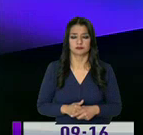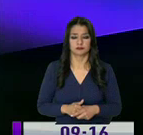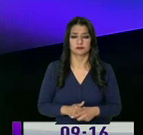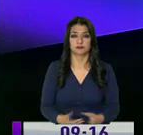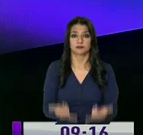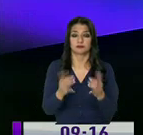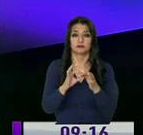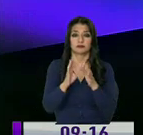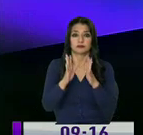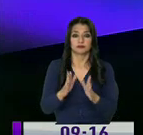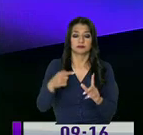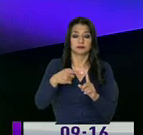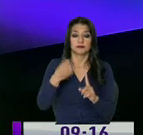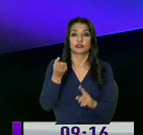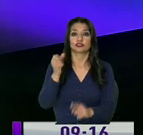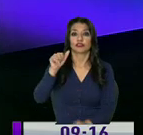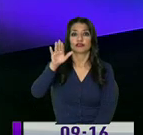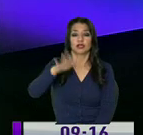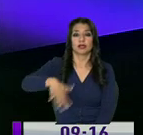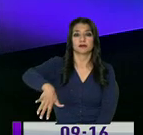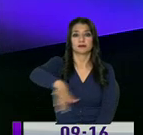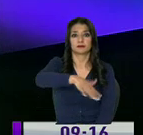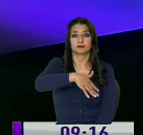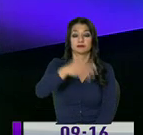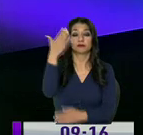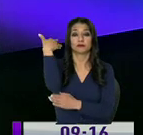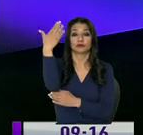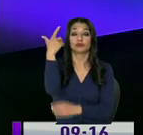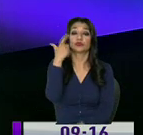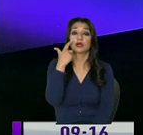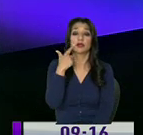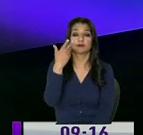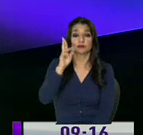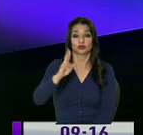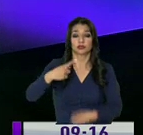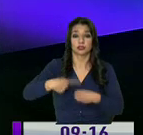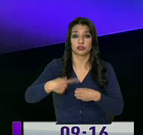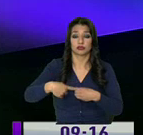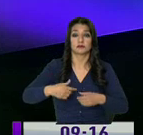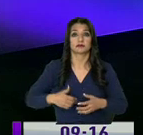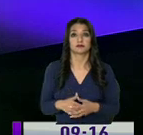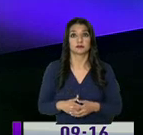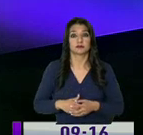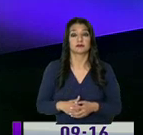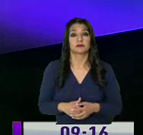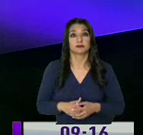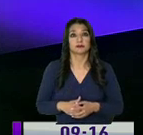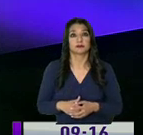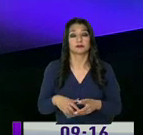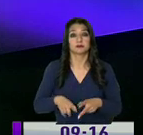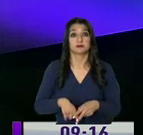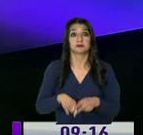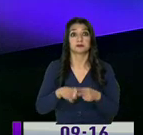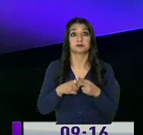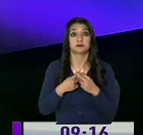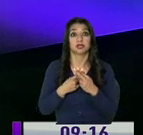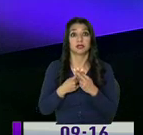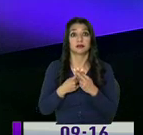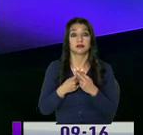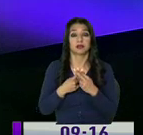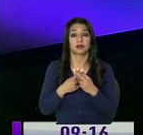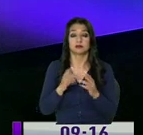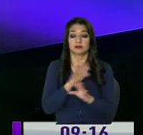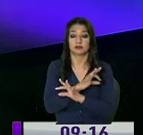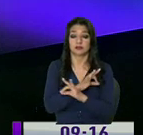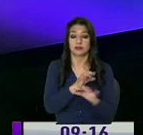está Sofía Vintimilla, sector de Marta Bucarán, en el sur de Quito. Al parecer, Sofía, buen día. Comenzamos a reconstruir, a